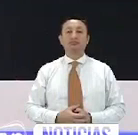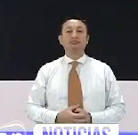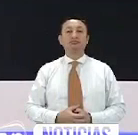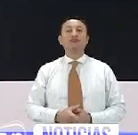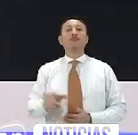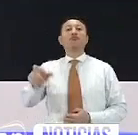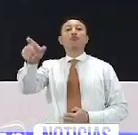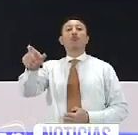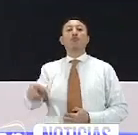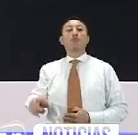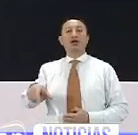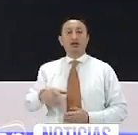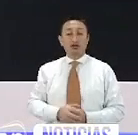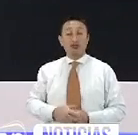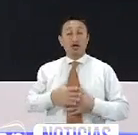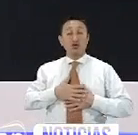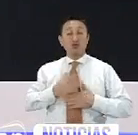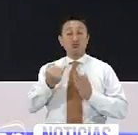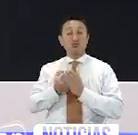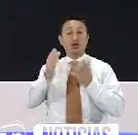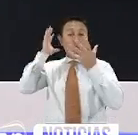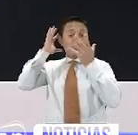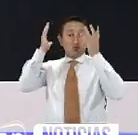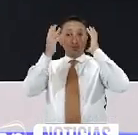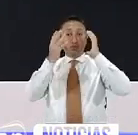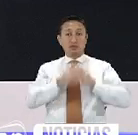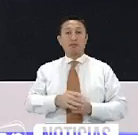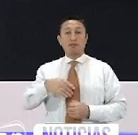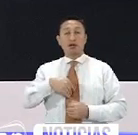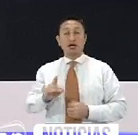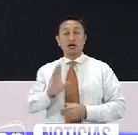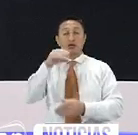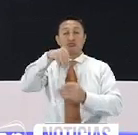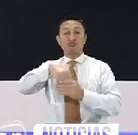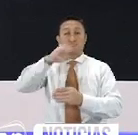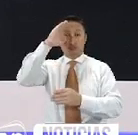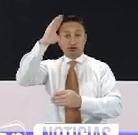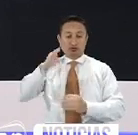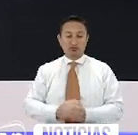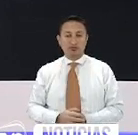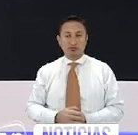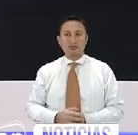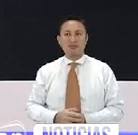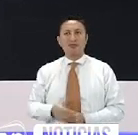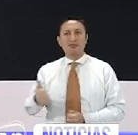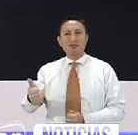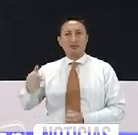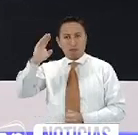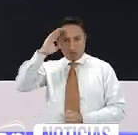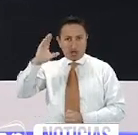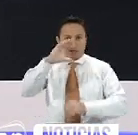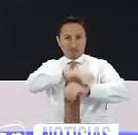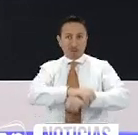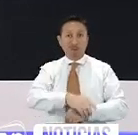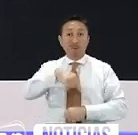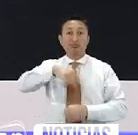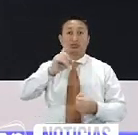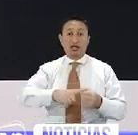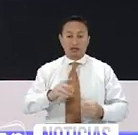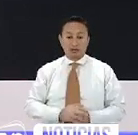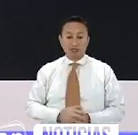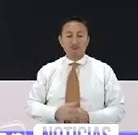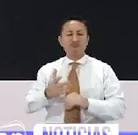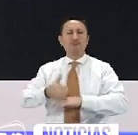Un sujeto que intentó suplantar la identidad de un aspirante a la Policía Nacional fue detenido por los uniformados en Quito. Según